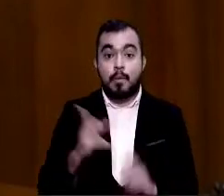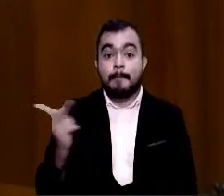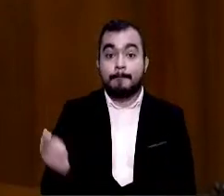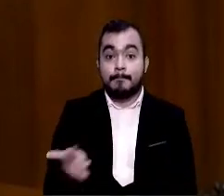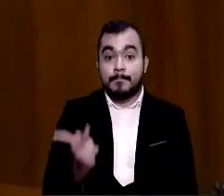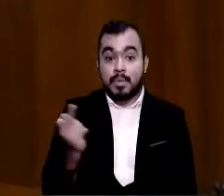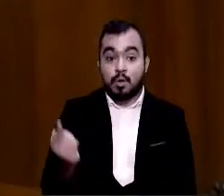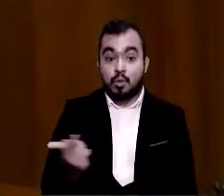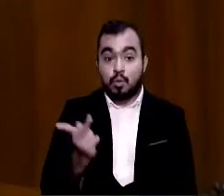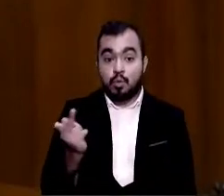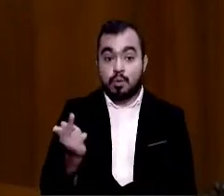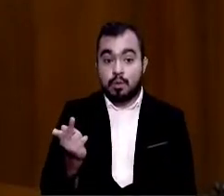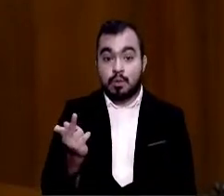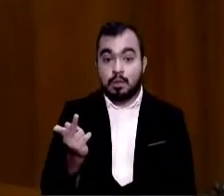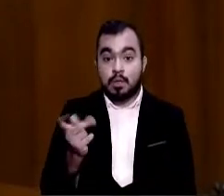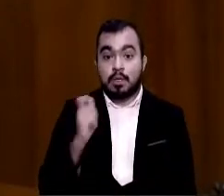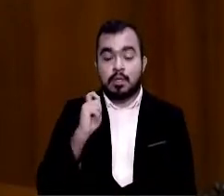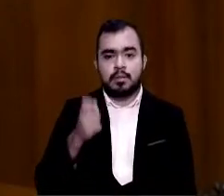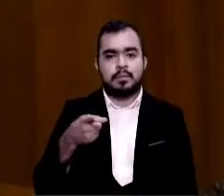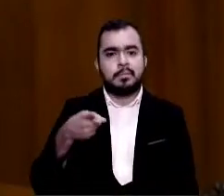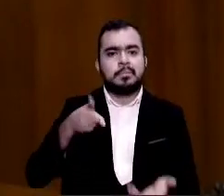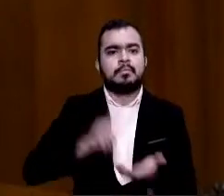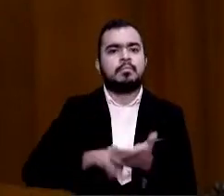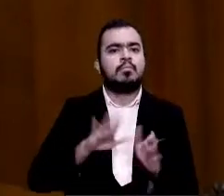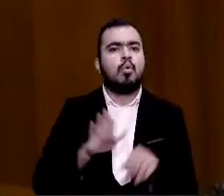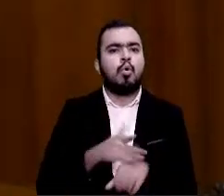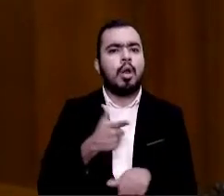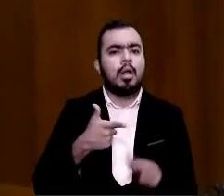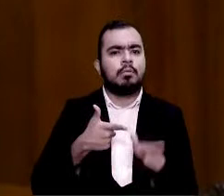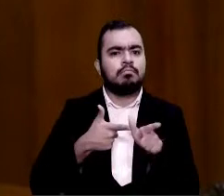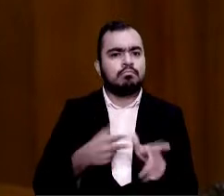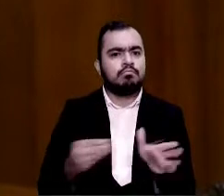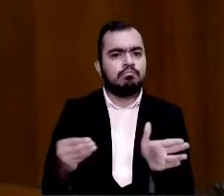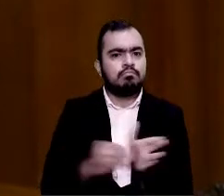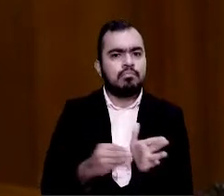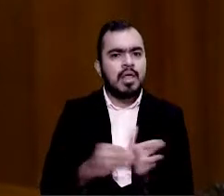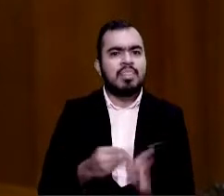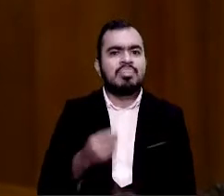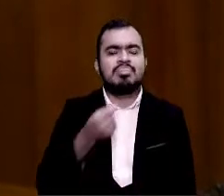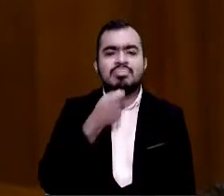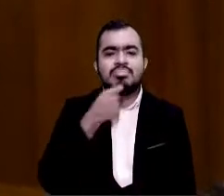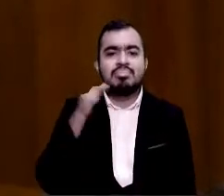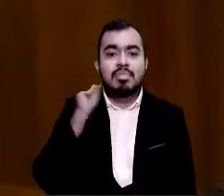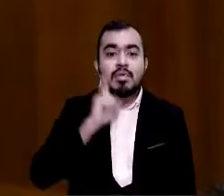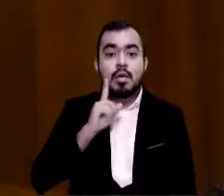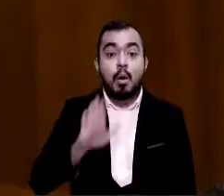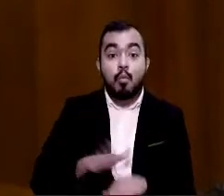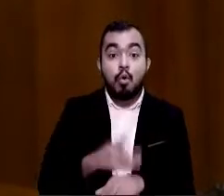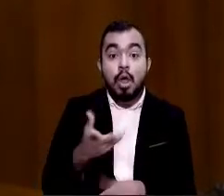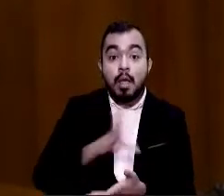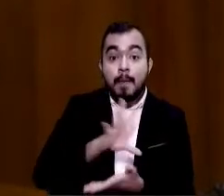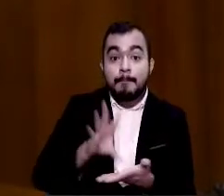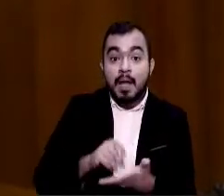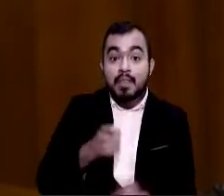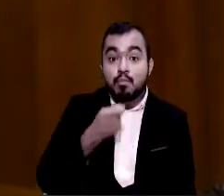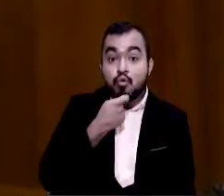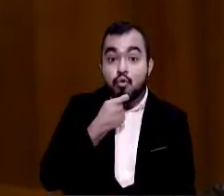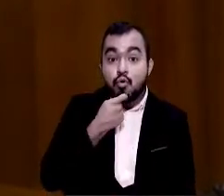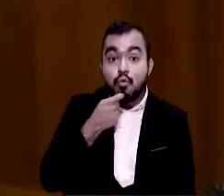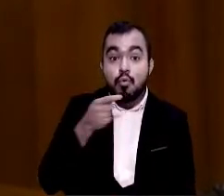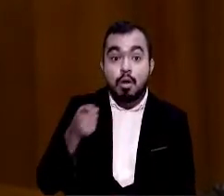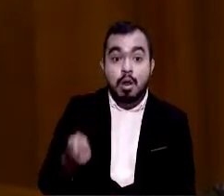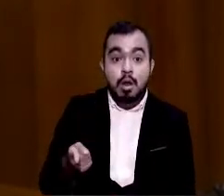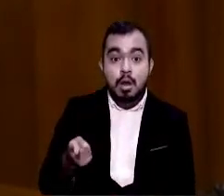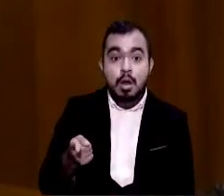esto es, ¿por qué sigue ocurriendo esto a nuestras niñas? ¿Por qué este matrimonio infantil que he expuesto no es un